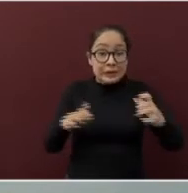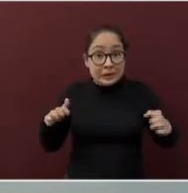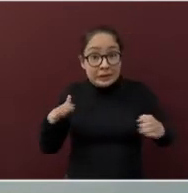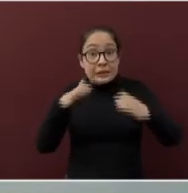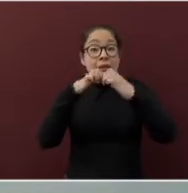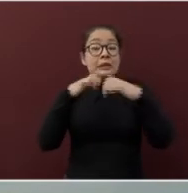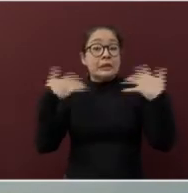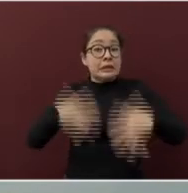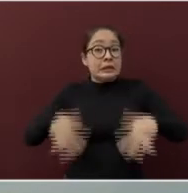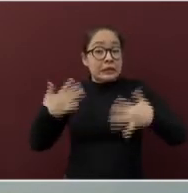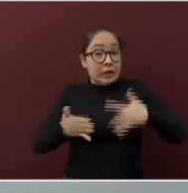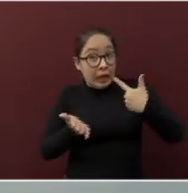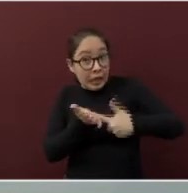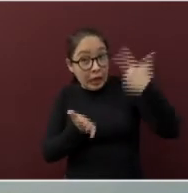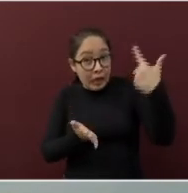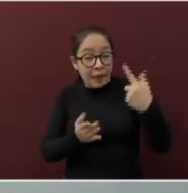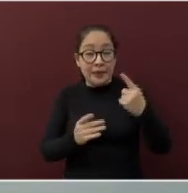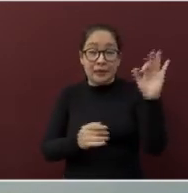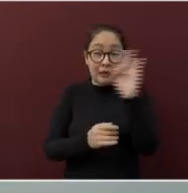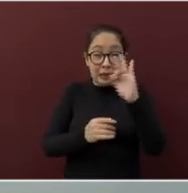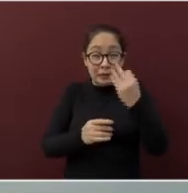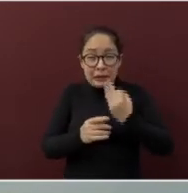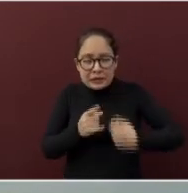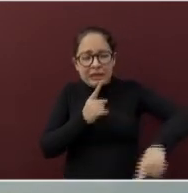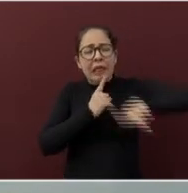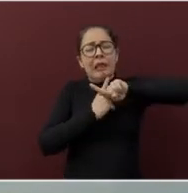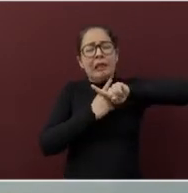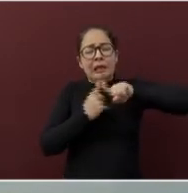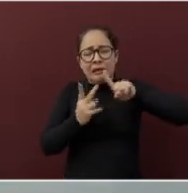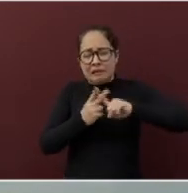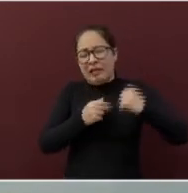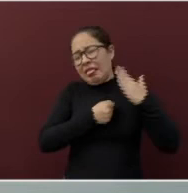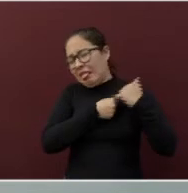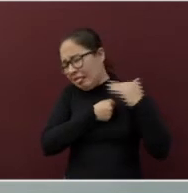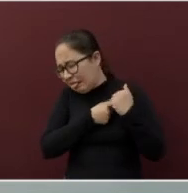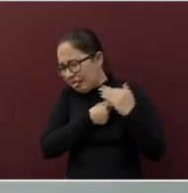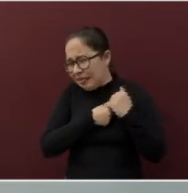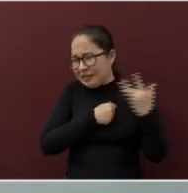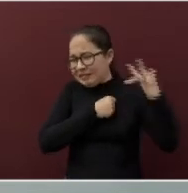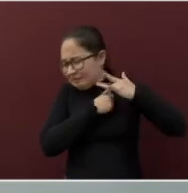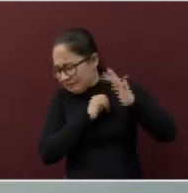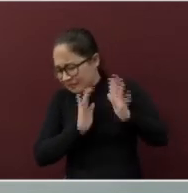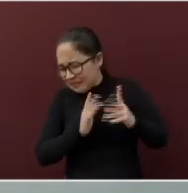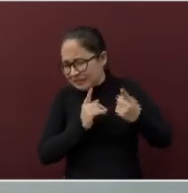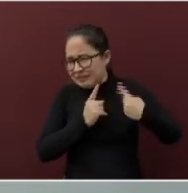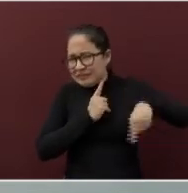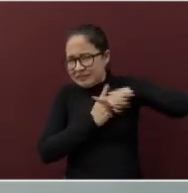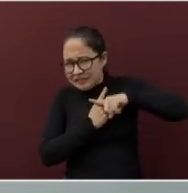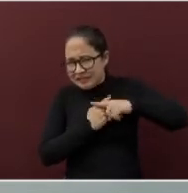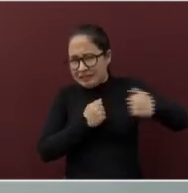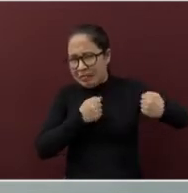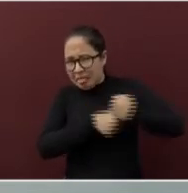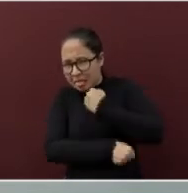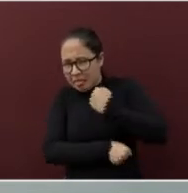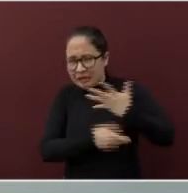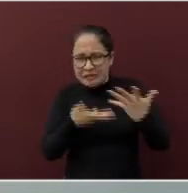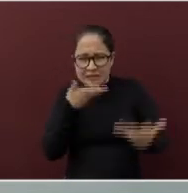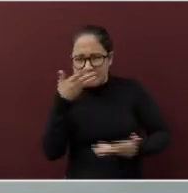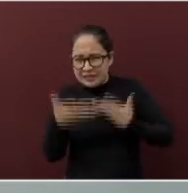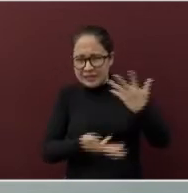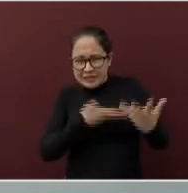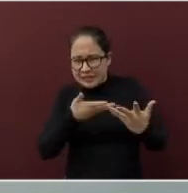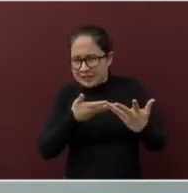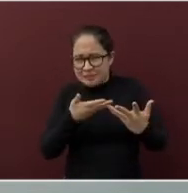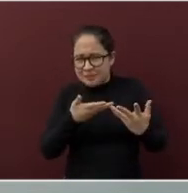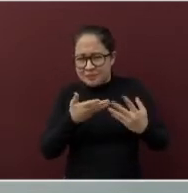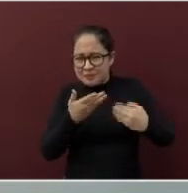emergencia como abuso sexual acoso y hostigamiento violación golpes violencia de pareja